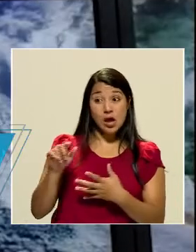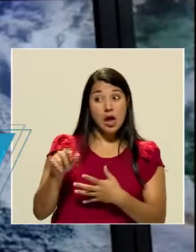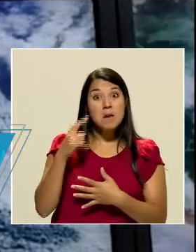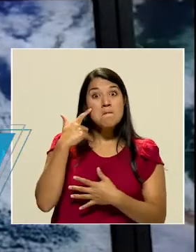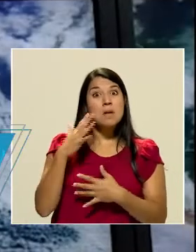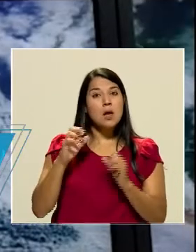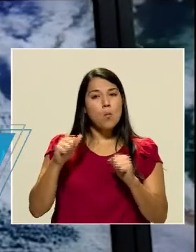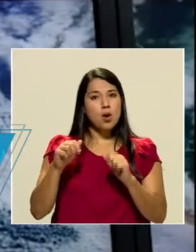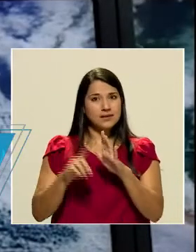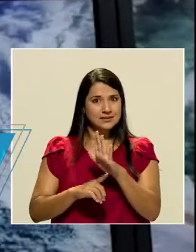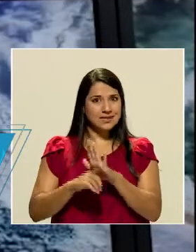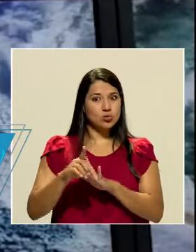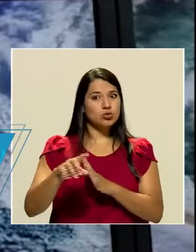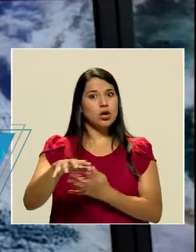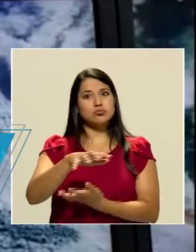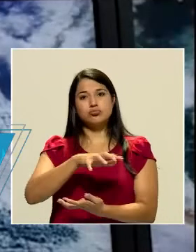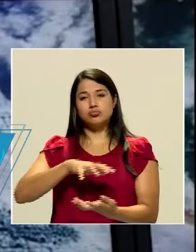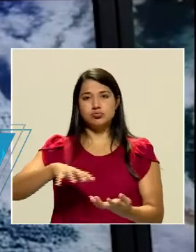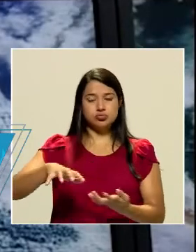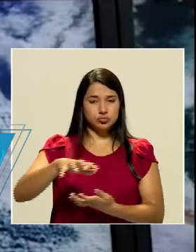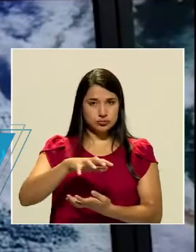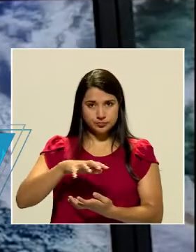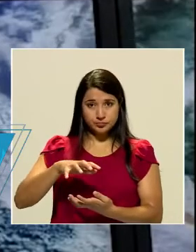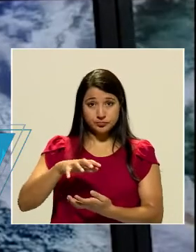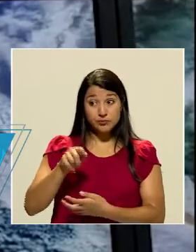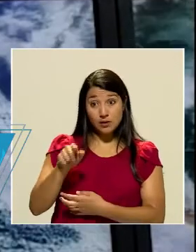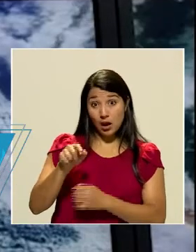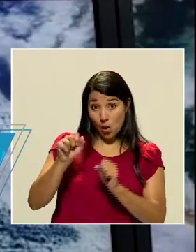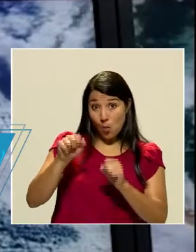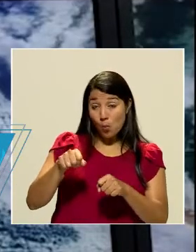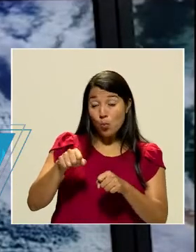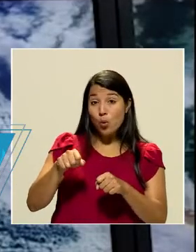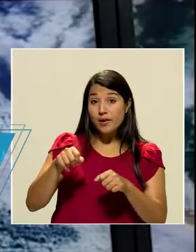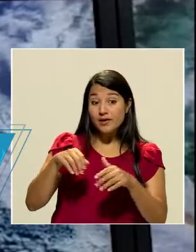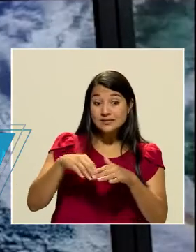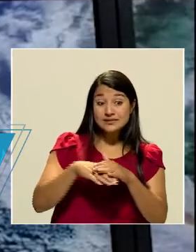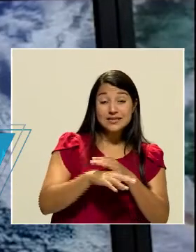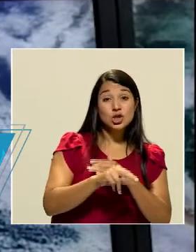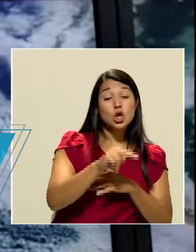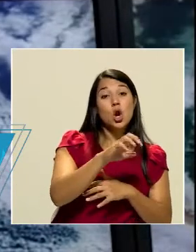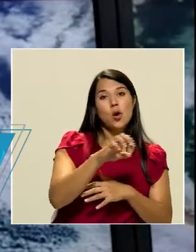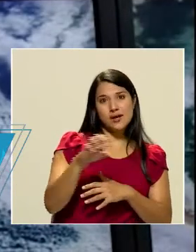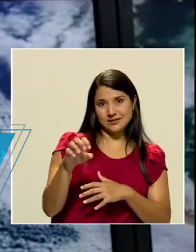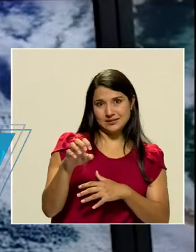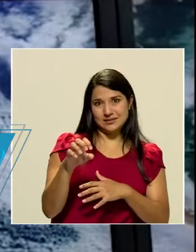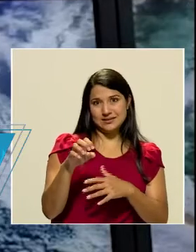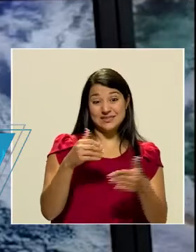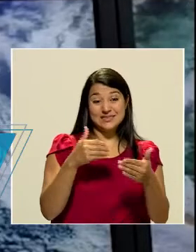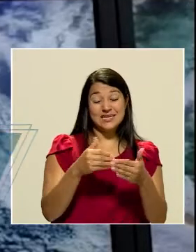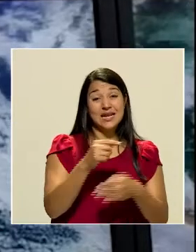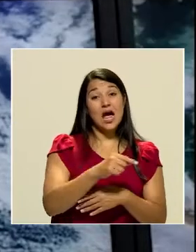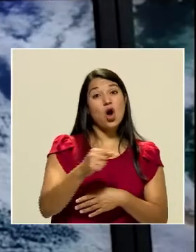de desarrollo en un ciclón tropical. El mismo puede dirigirse hacia el nor-noroeste, enrumbándose hacia el Golfo de